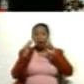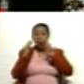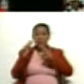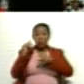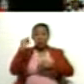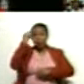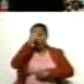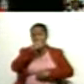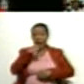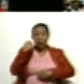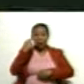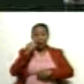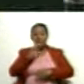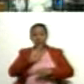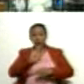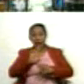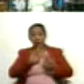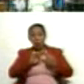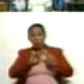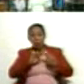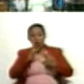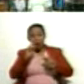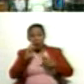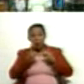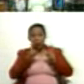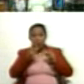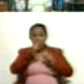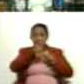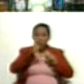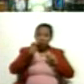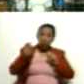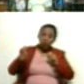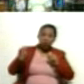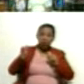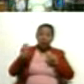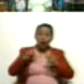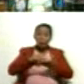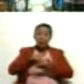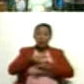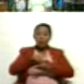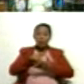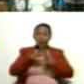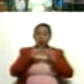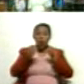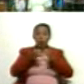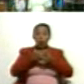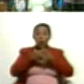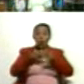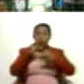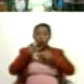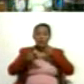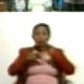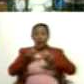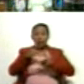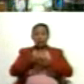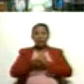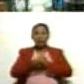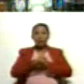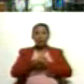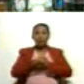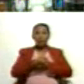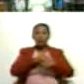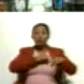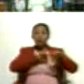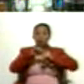caras, bueno, de venezolanos y venezolanas, militantes de todos los partidos políticos, de